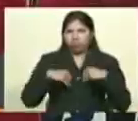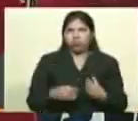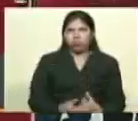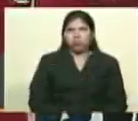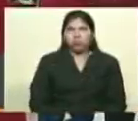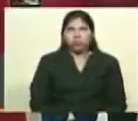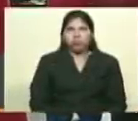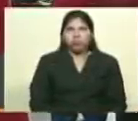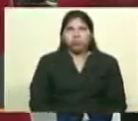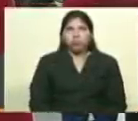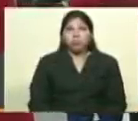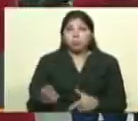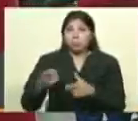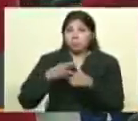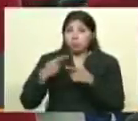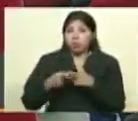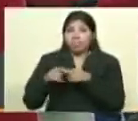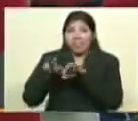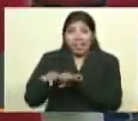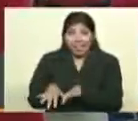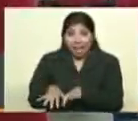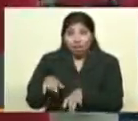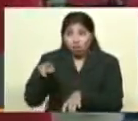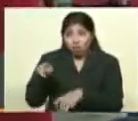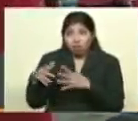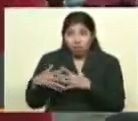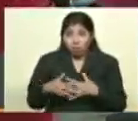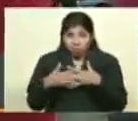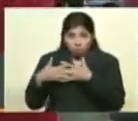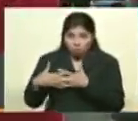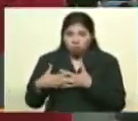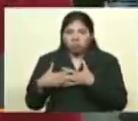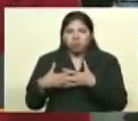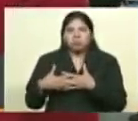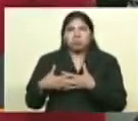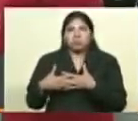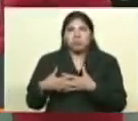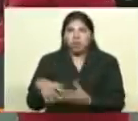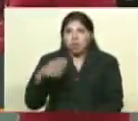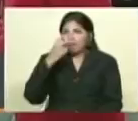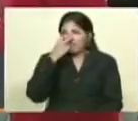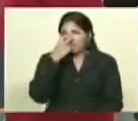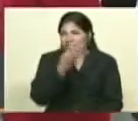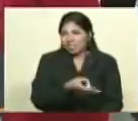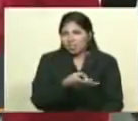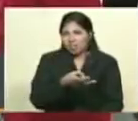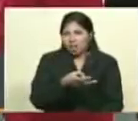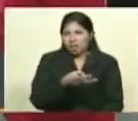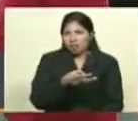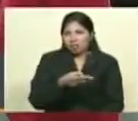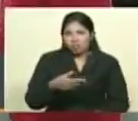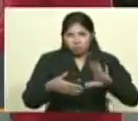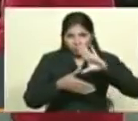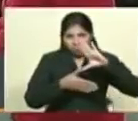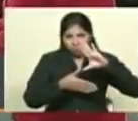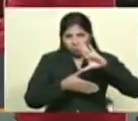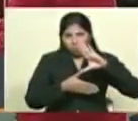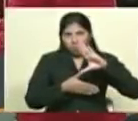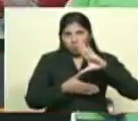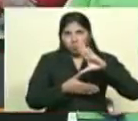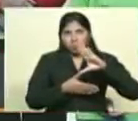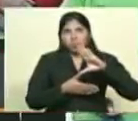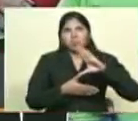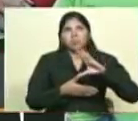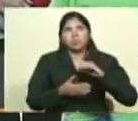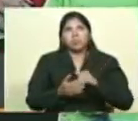Y el secretario de Estado, Rex Tillerson, en su reciente visita a América Latina, declaró